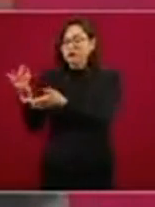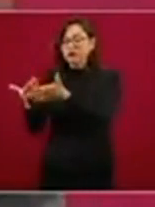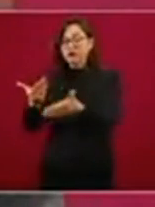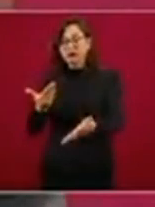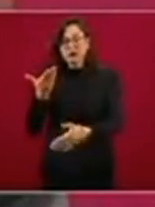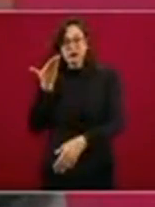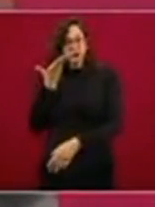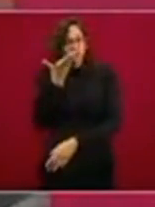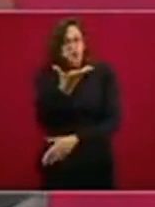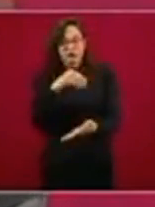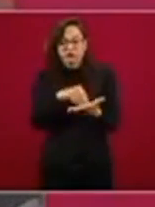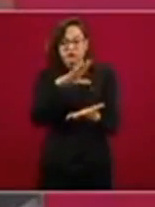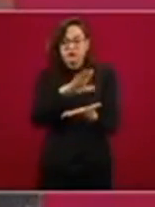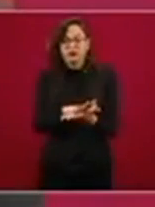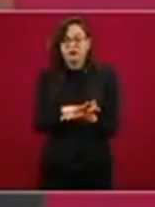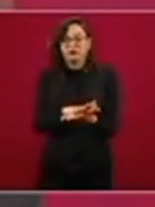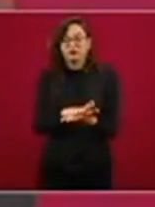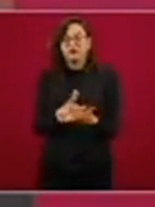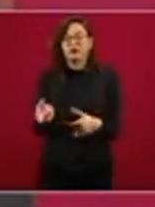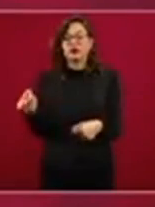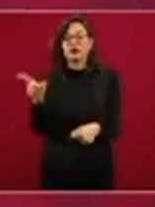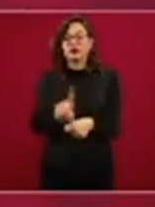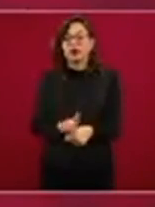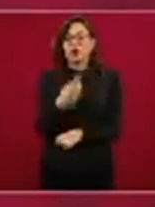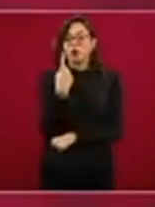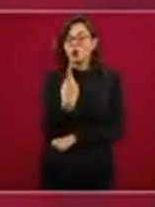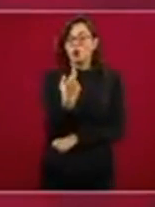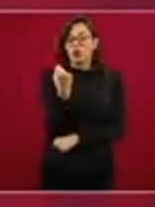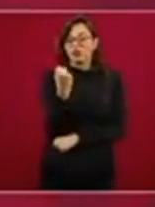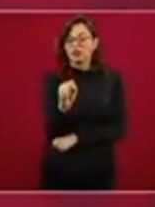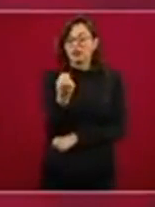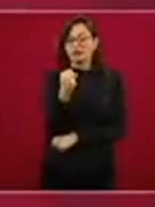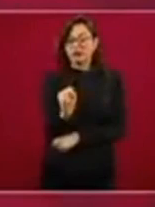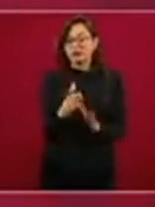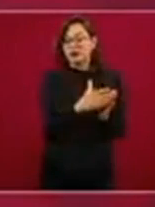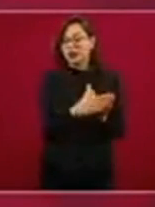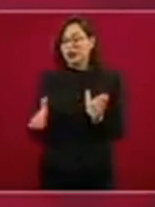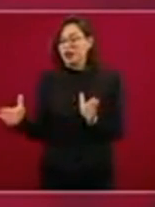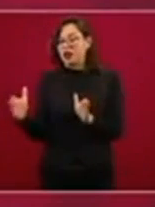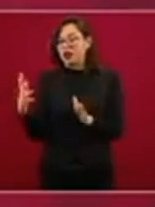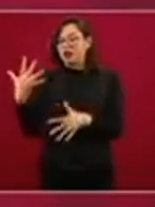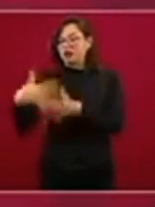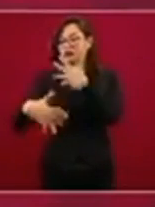así está, del día 1 de septiembre al día 15 de septiembre.